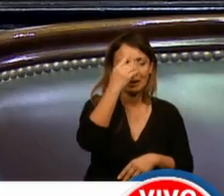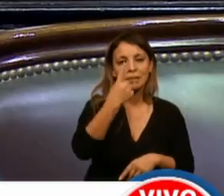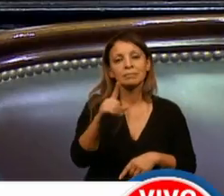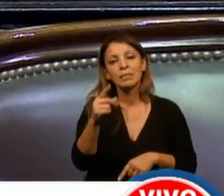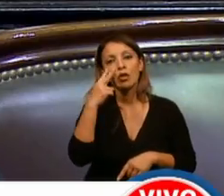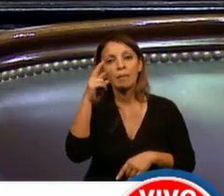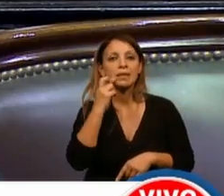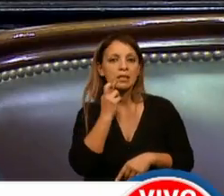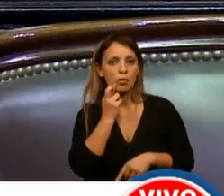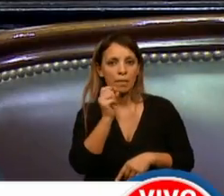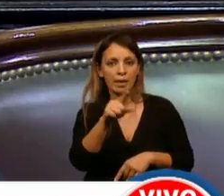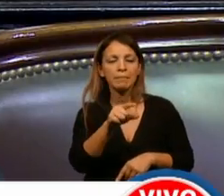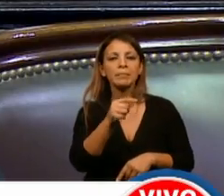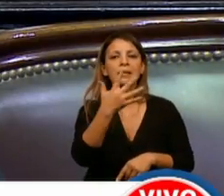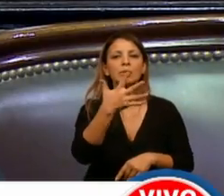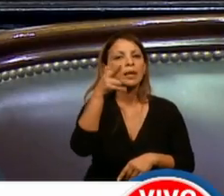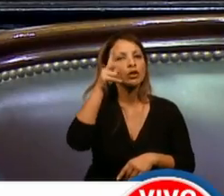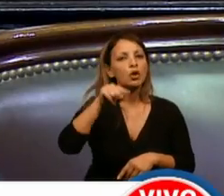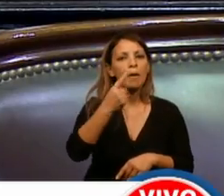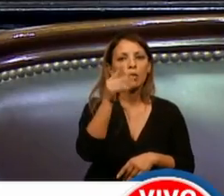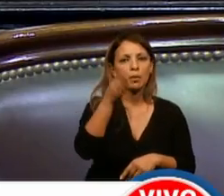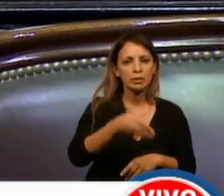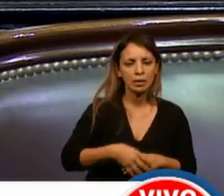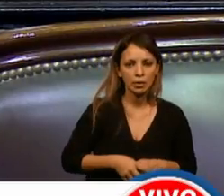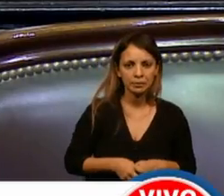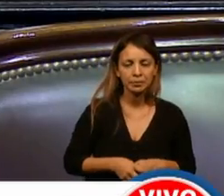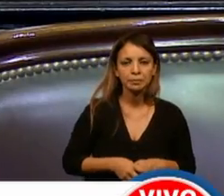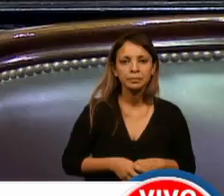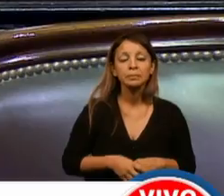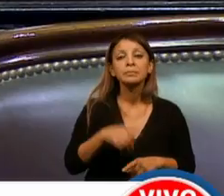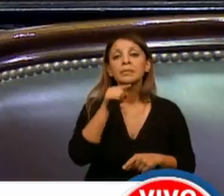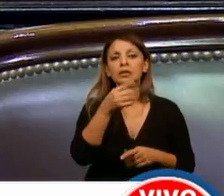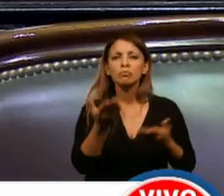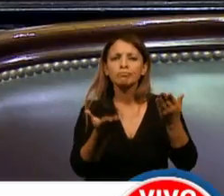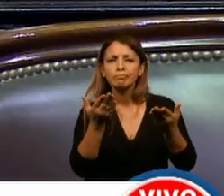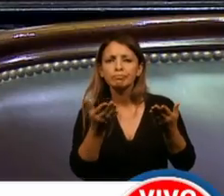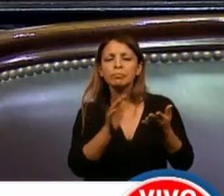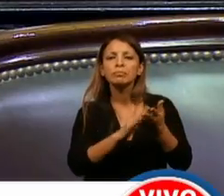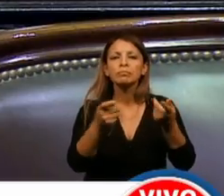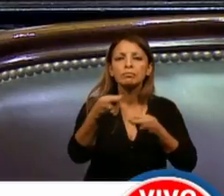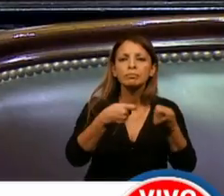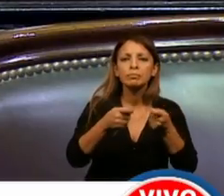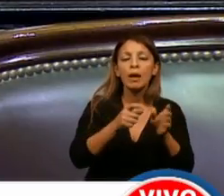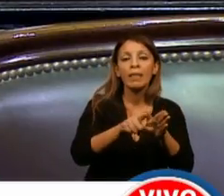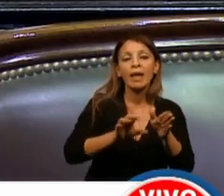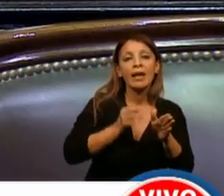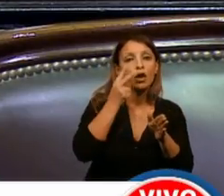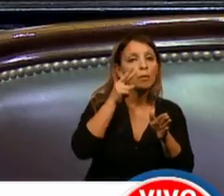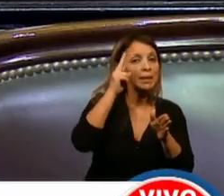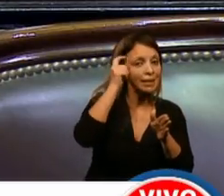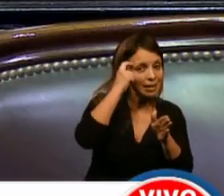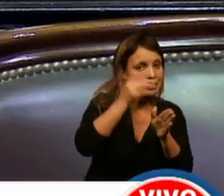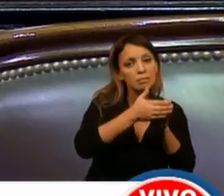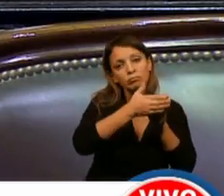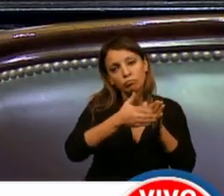2019 fue de 58.1 que la balanza comercial desde el año 2010 en adelante tuvimos un pico